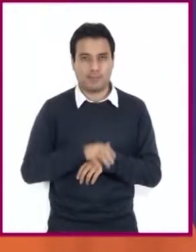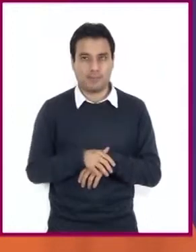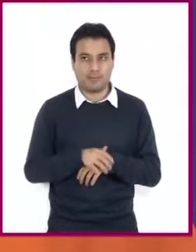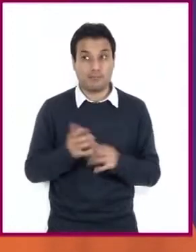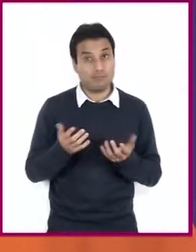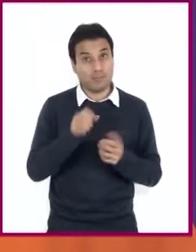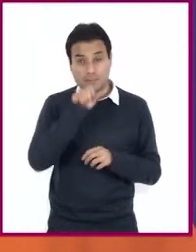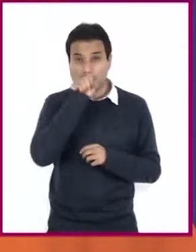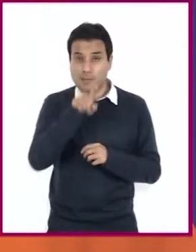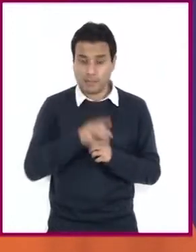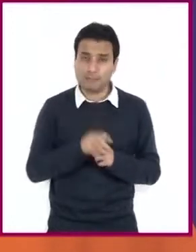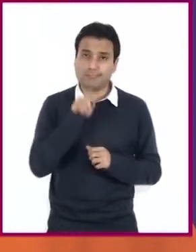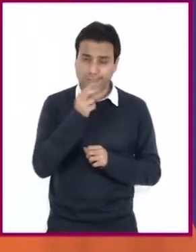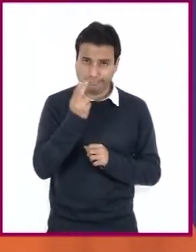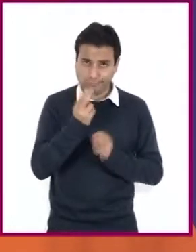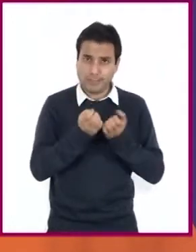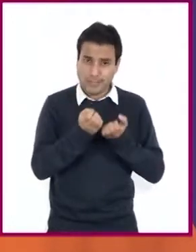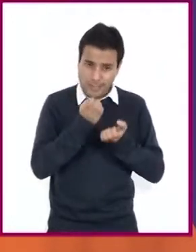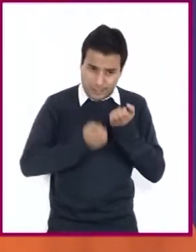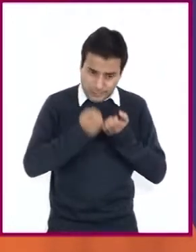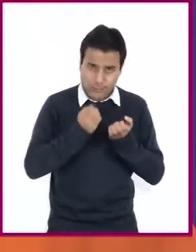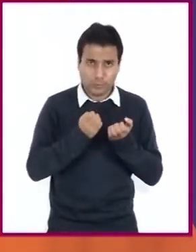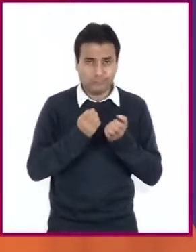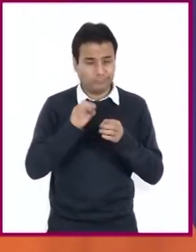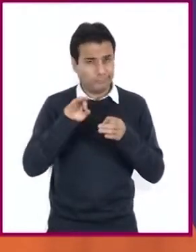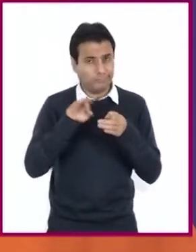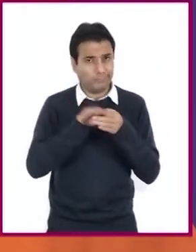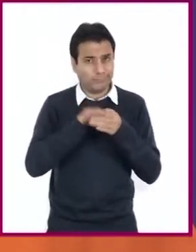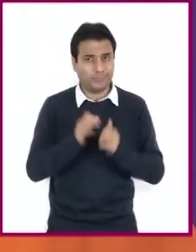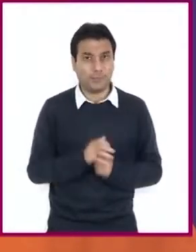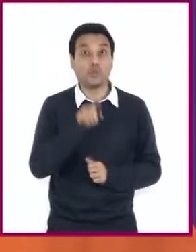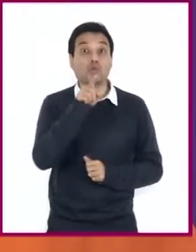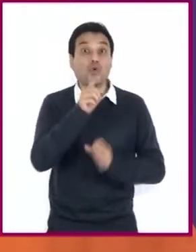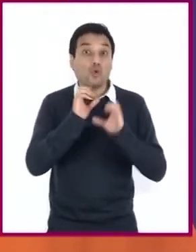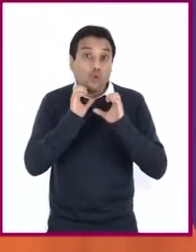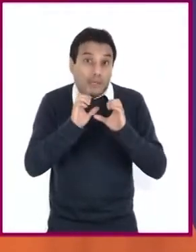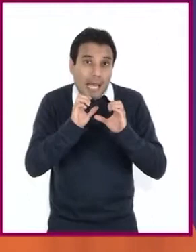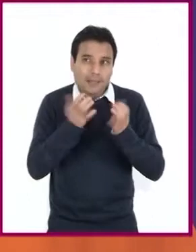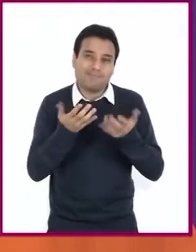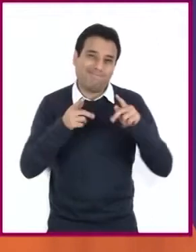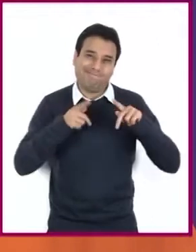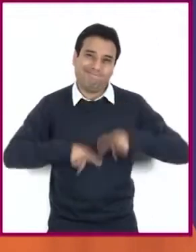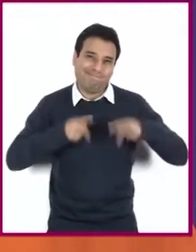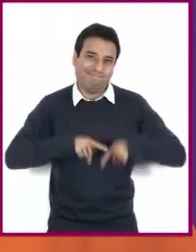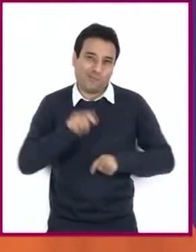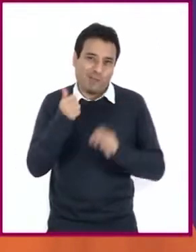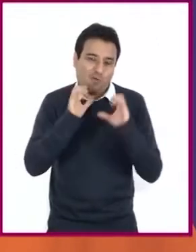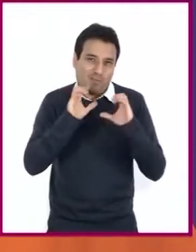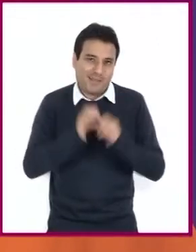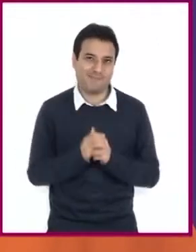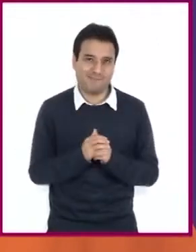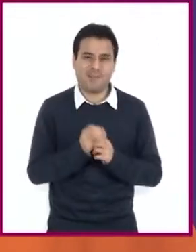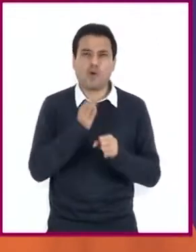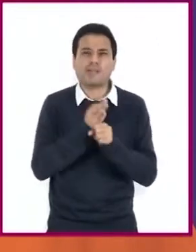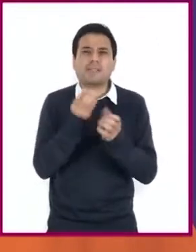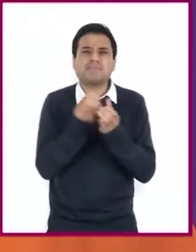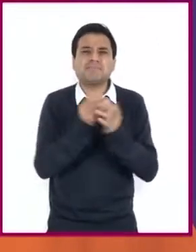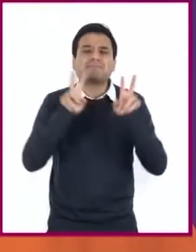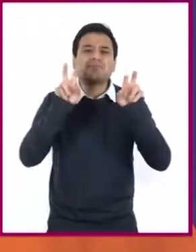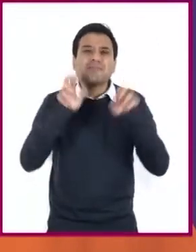de una rutina constante de actividad física. Recuerden que si se cuidan, cuidan a los demás. Esta sesión se